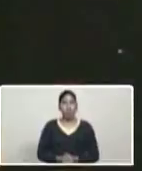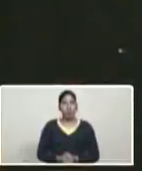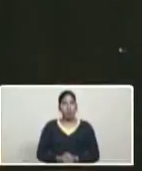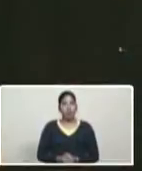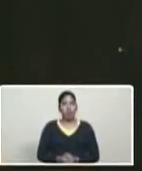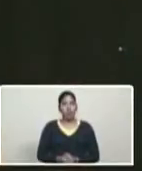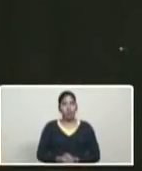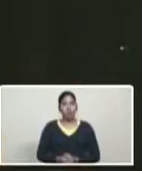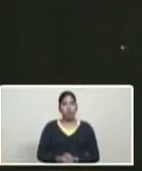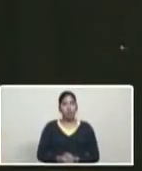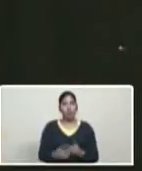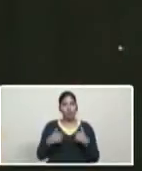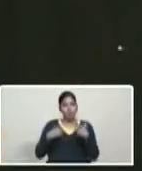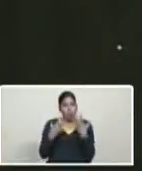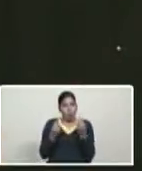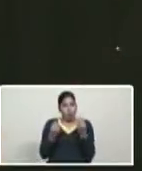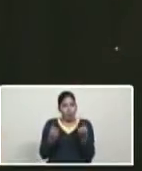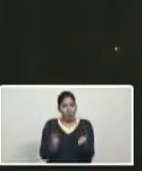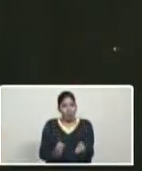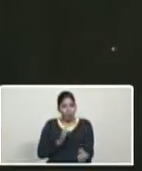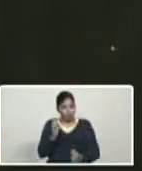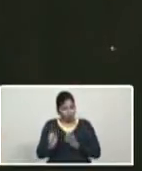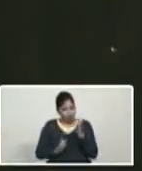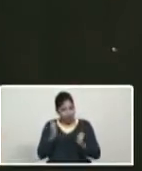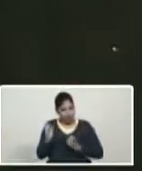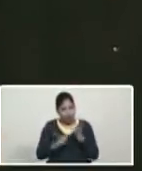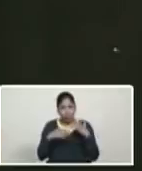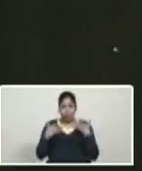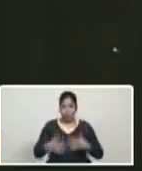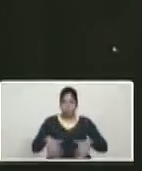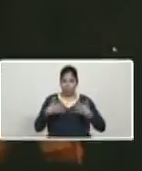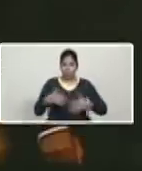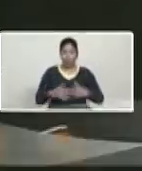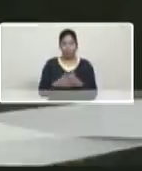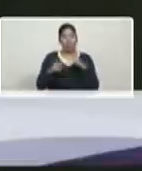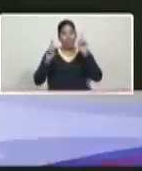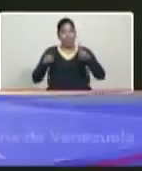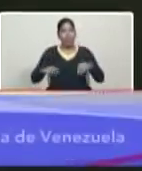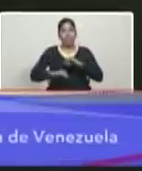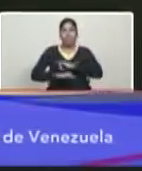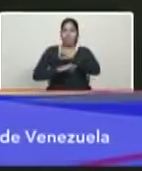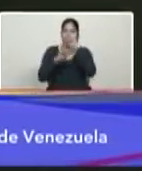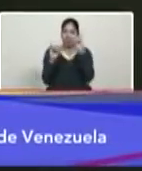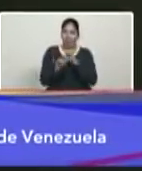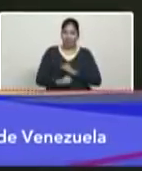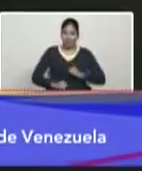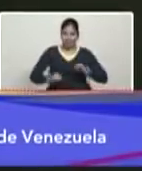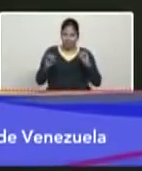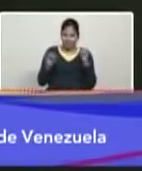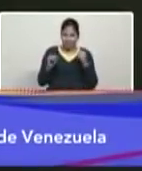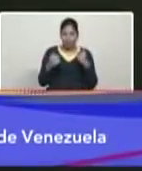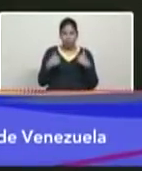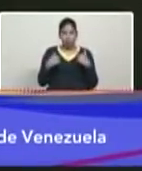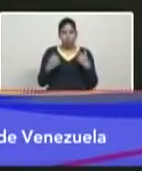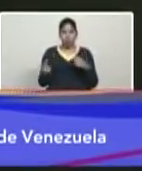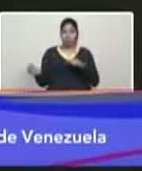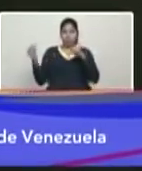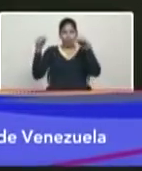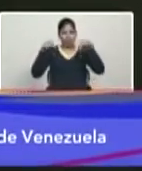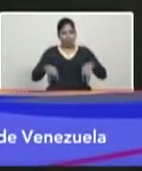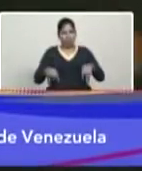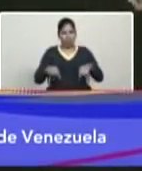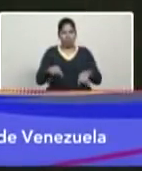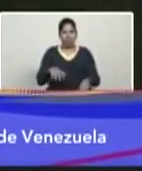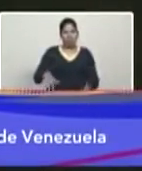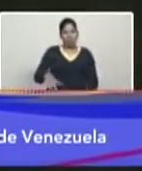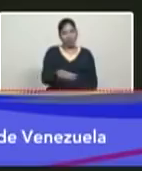Estoy muy emocionado y feliz de estar en el Orinoco,